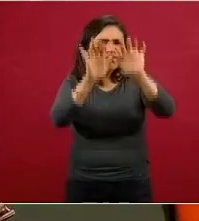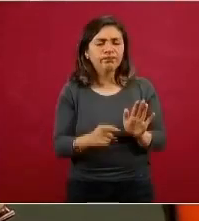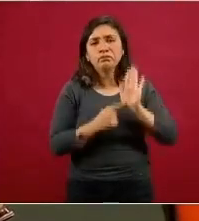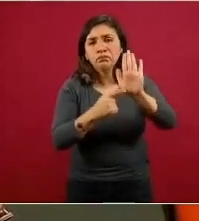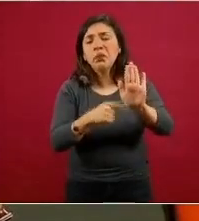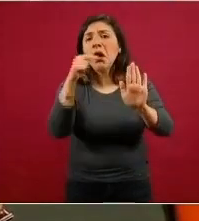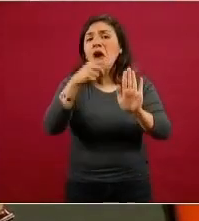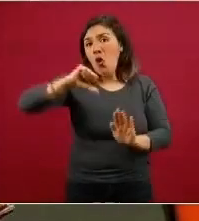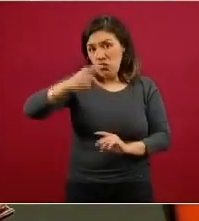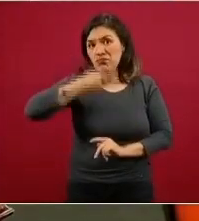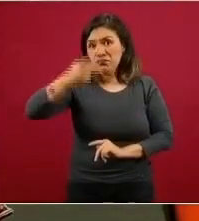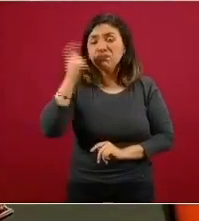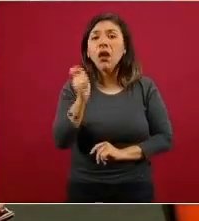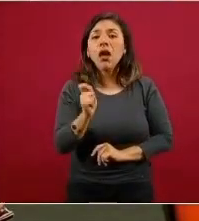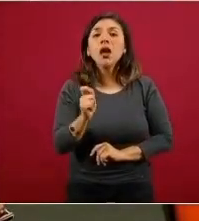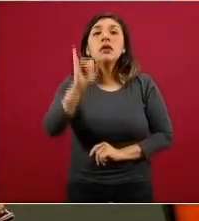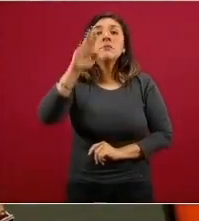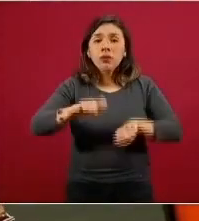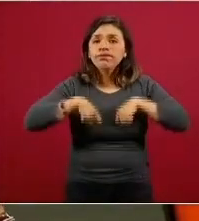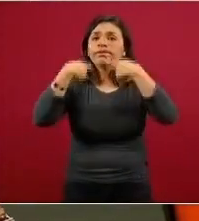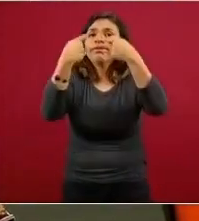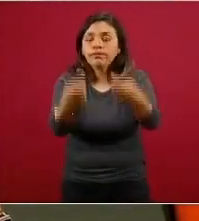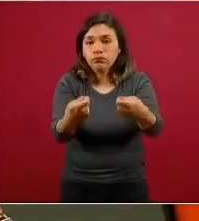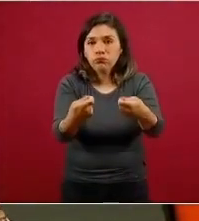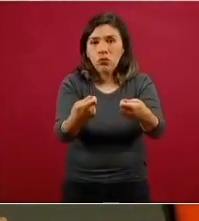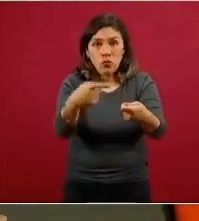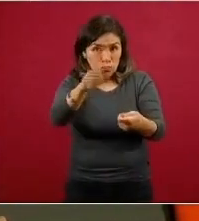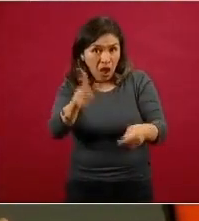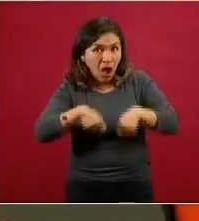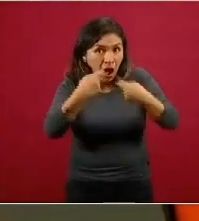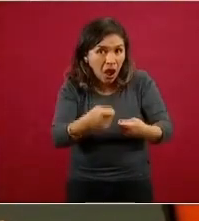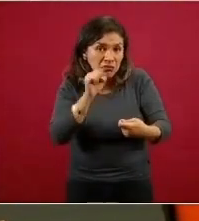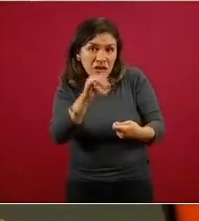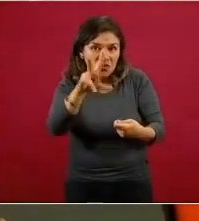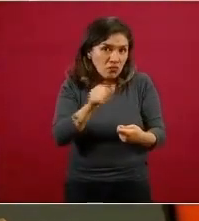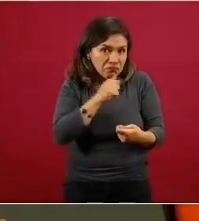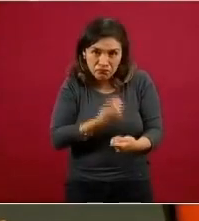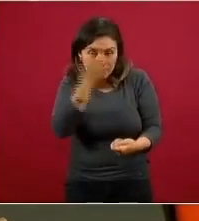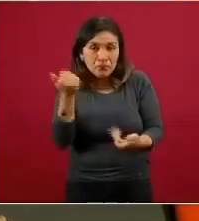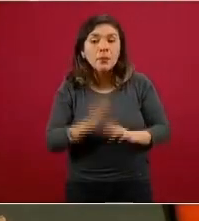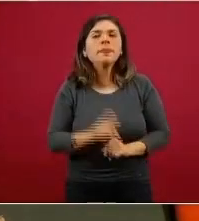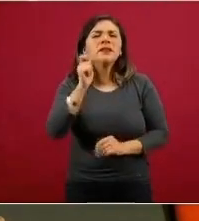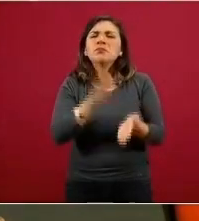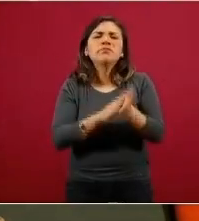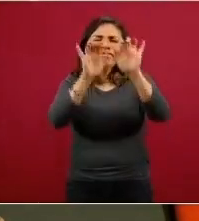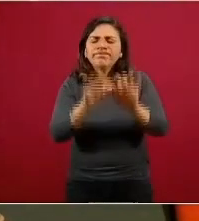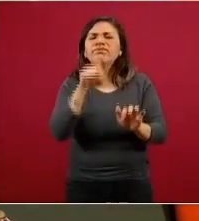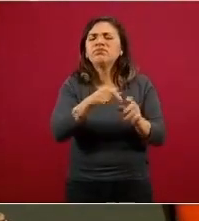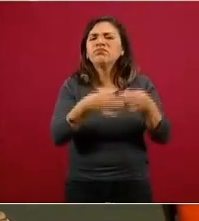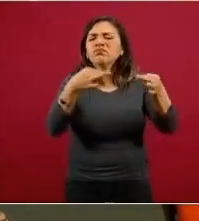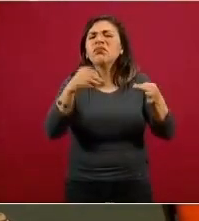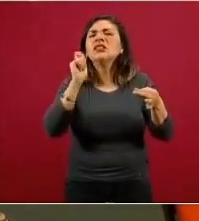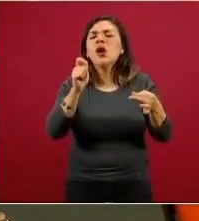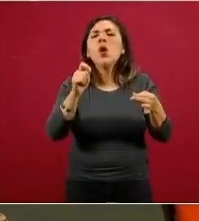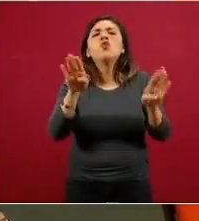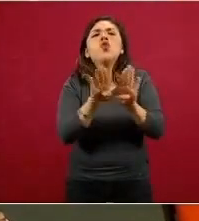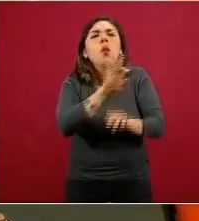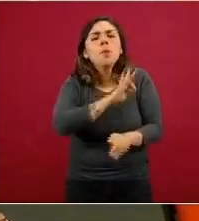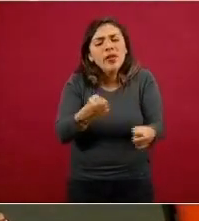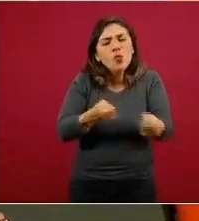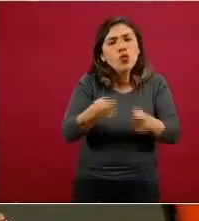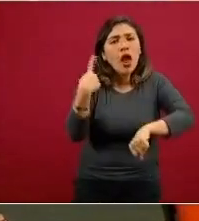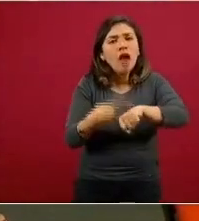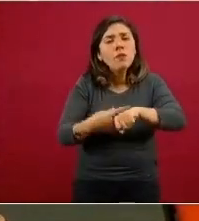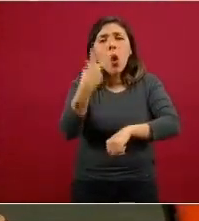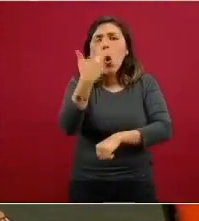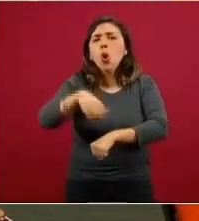que mencionaron hoy que le iban a hacer llegar, no sé si usted ya lo tenga, si ya lo revisó, si ya lo vio. Es un documento que habla de cómo controlar la